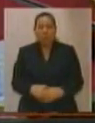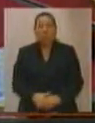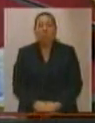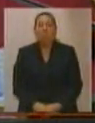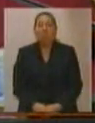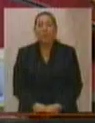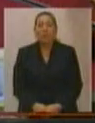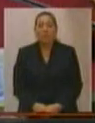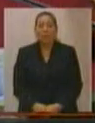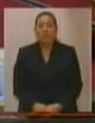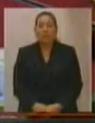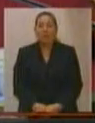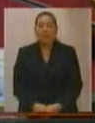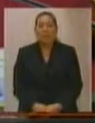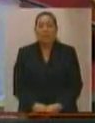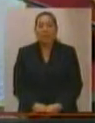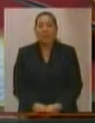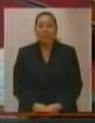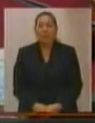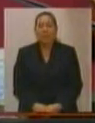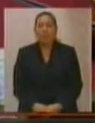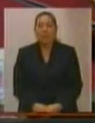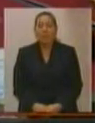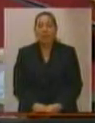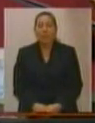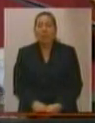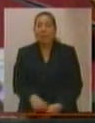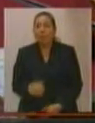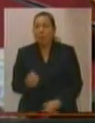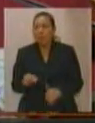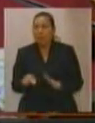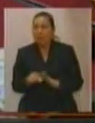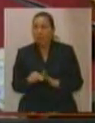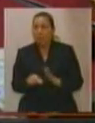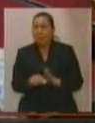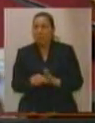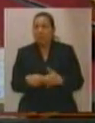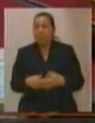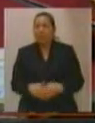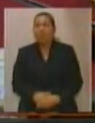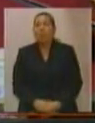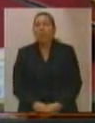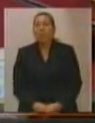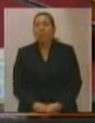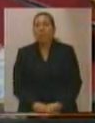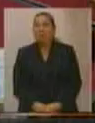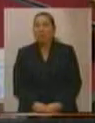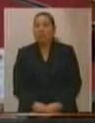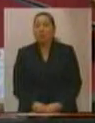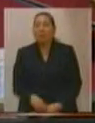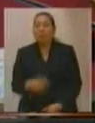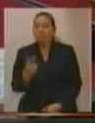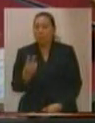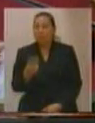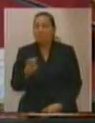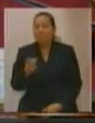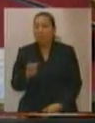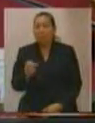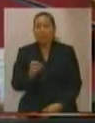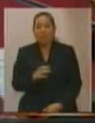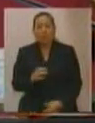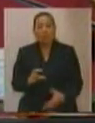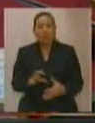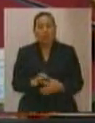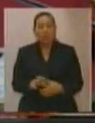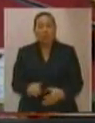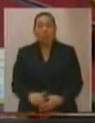entiendo yo que ya está contenido en otras normas, en otros procedimientos. Dos personas particulares sin ningún tipo de